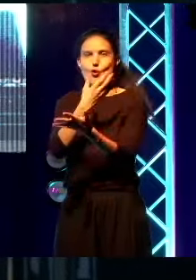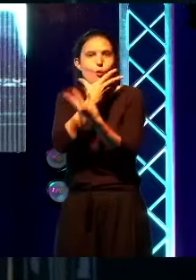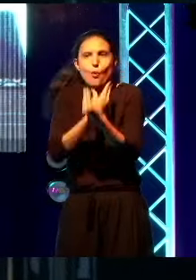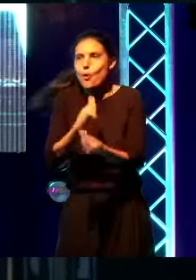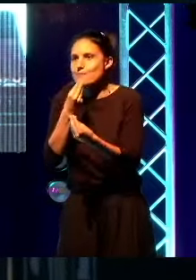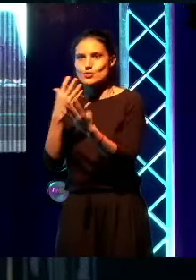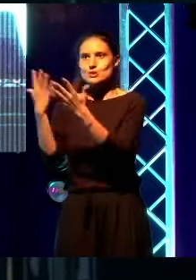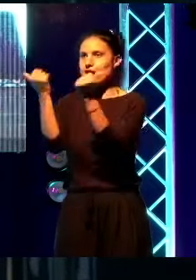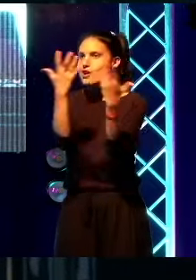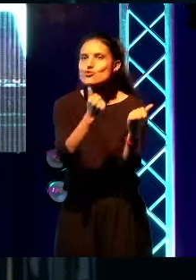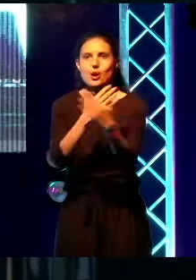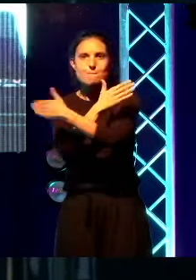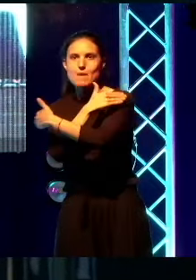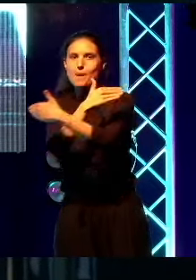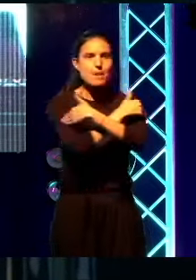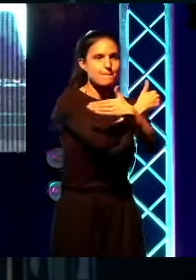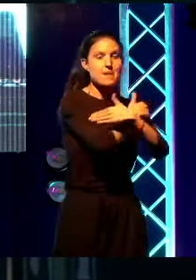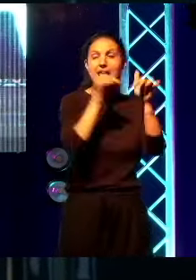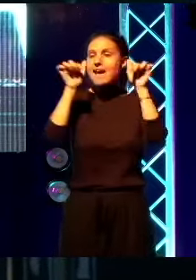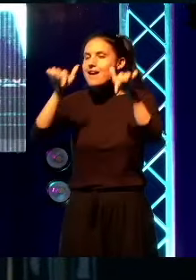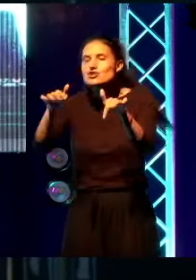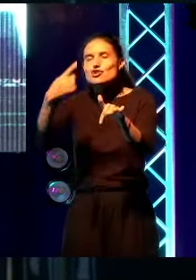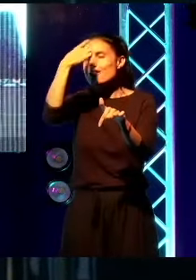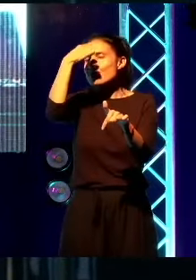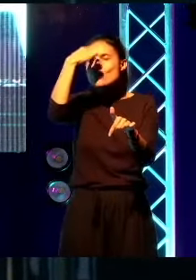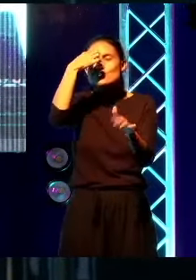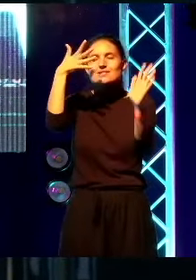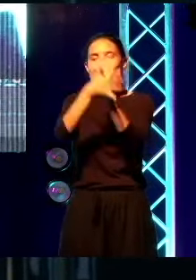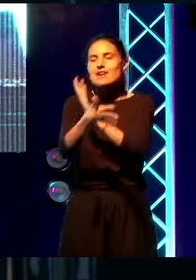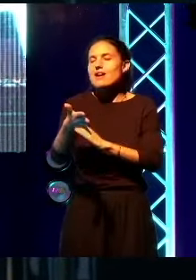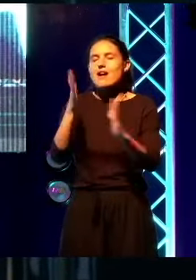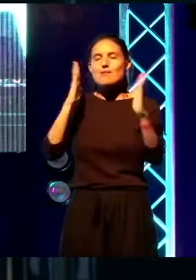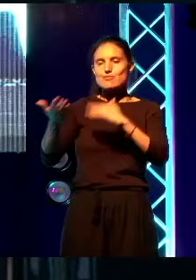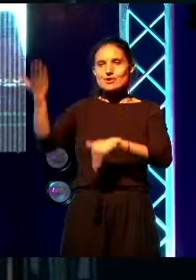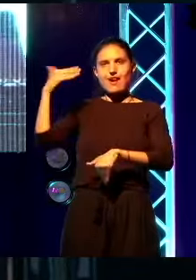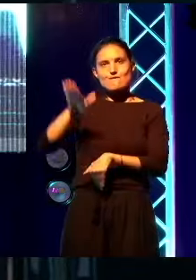recuerdos son mi infancia, en el lugar más bonito del mundo.